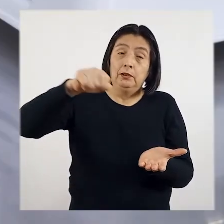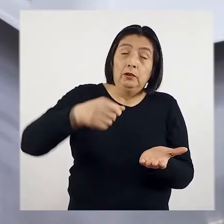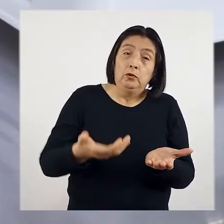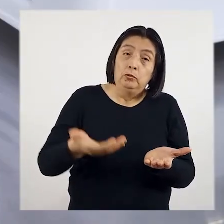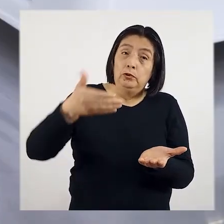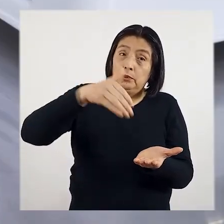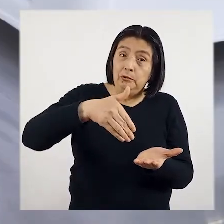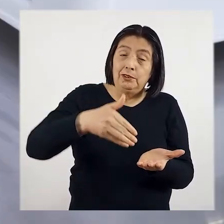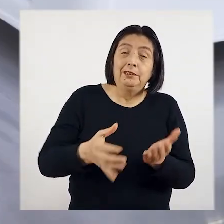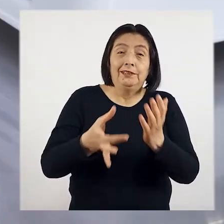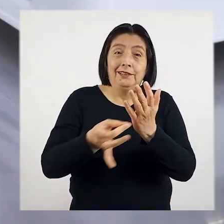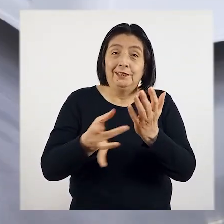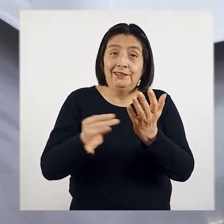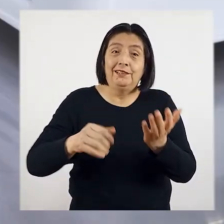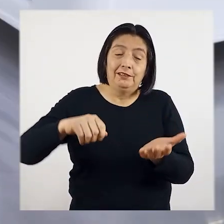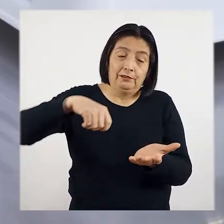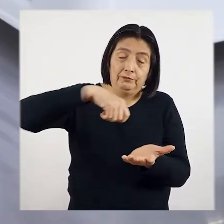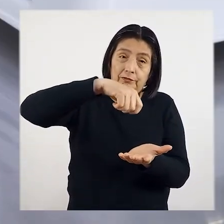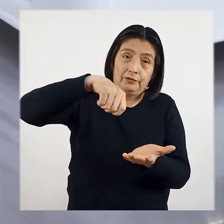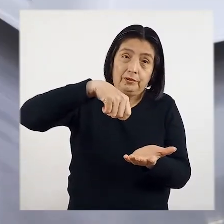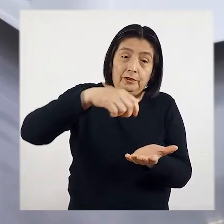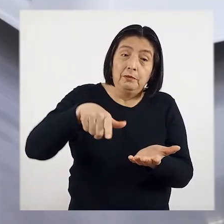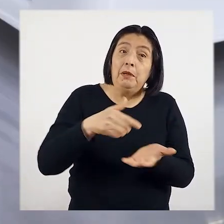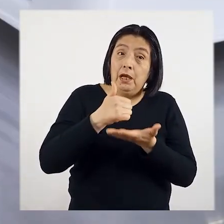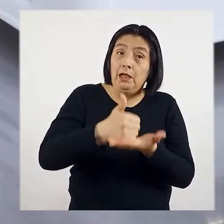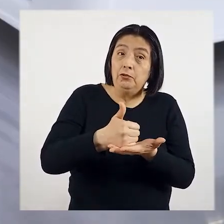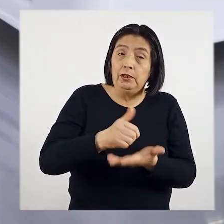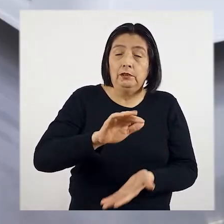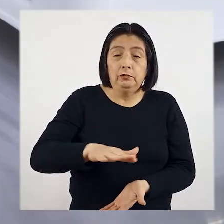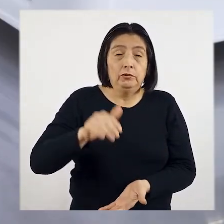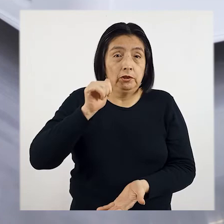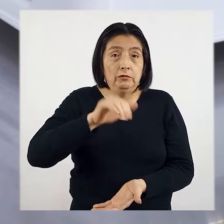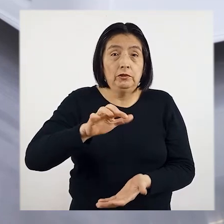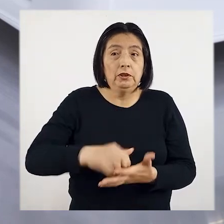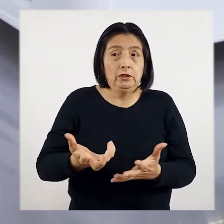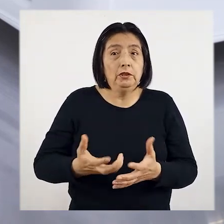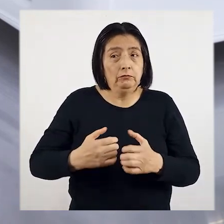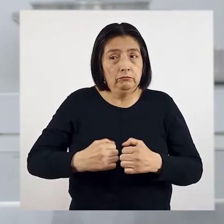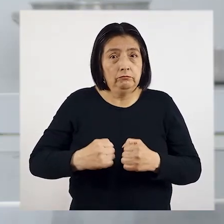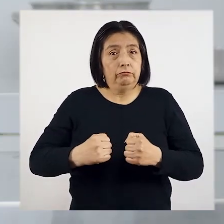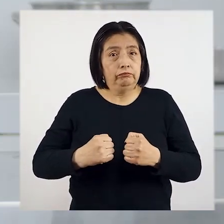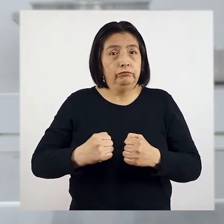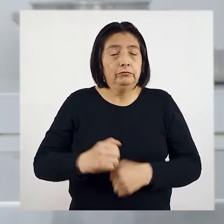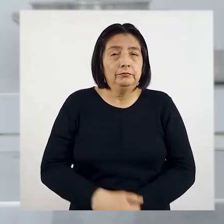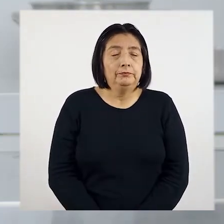aceite sobre la preparación. Esto ayudará a que tu niña o niño gane peso.